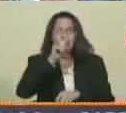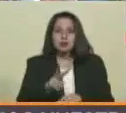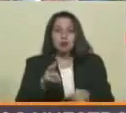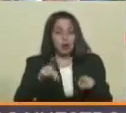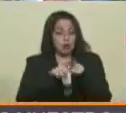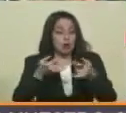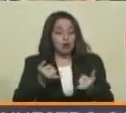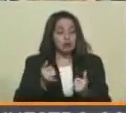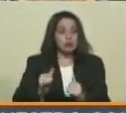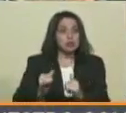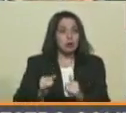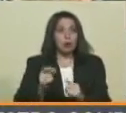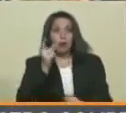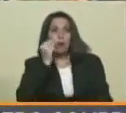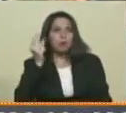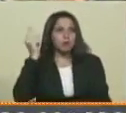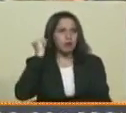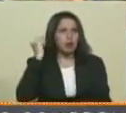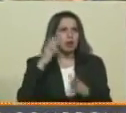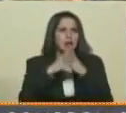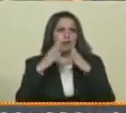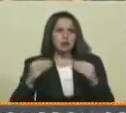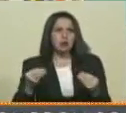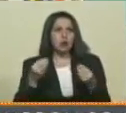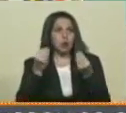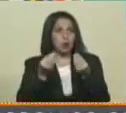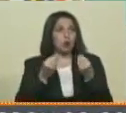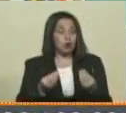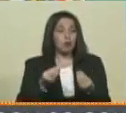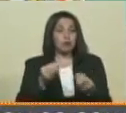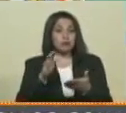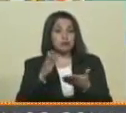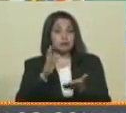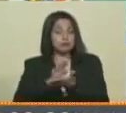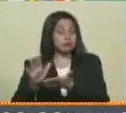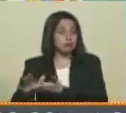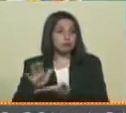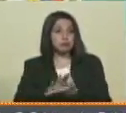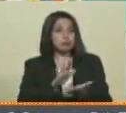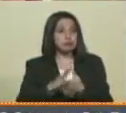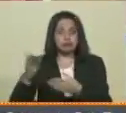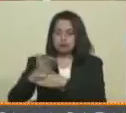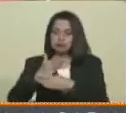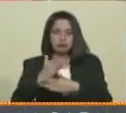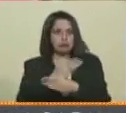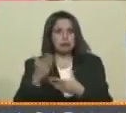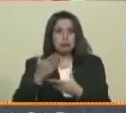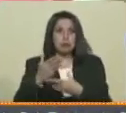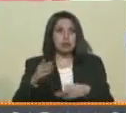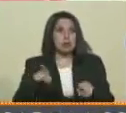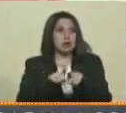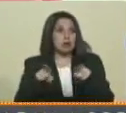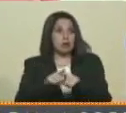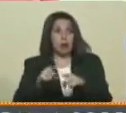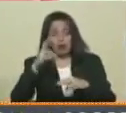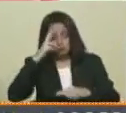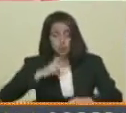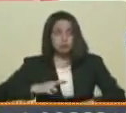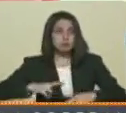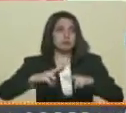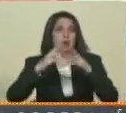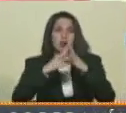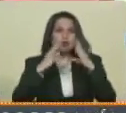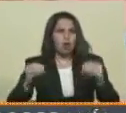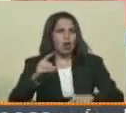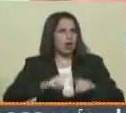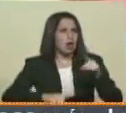haya clasismo, sino que haya concordia entre todos por hacer de nuestro país corregir lo que se tenga que